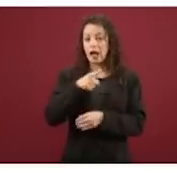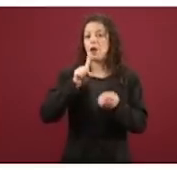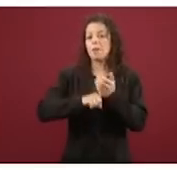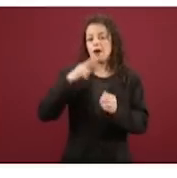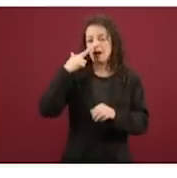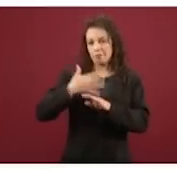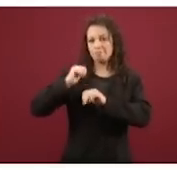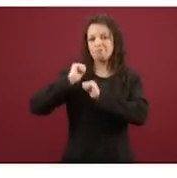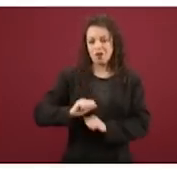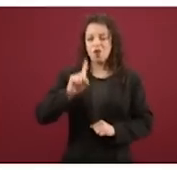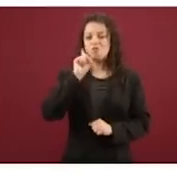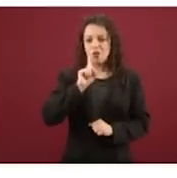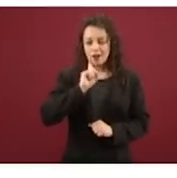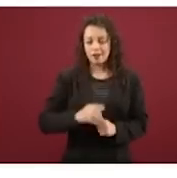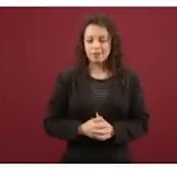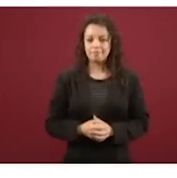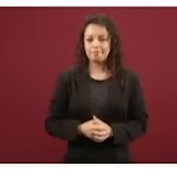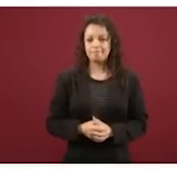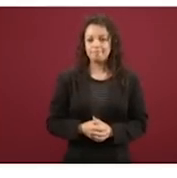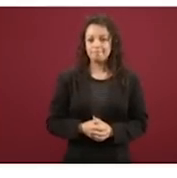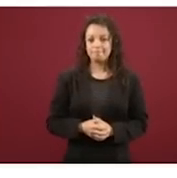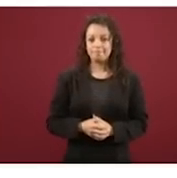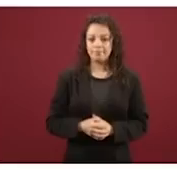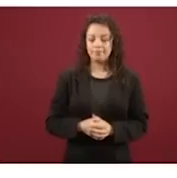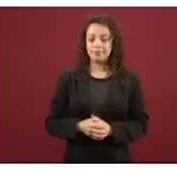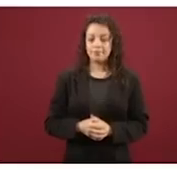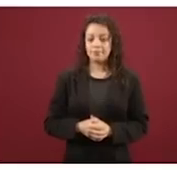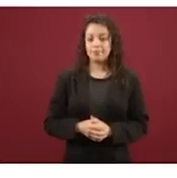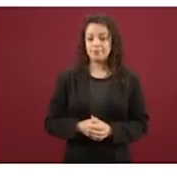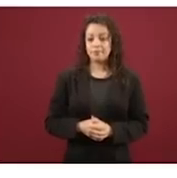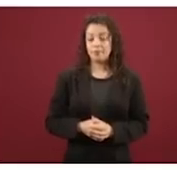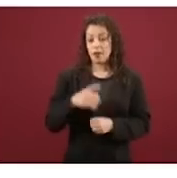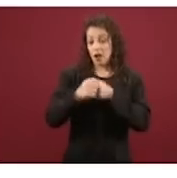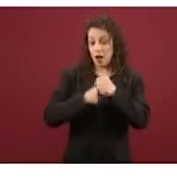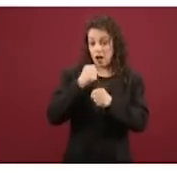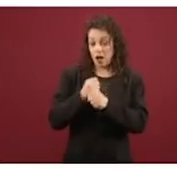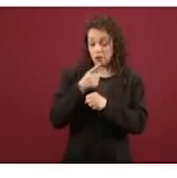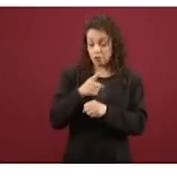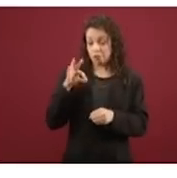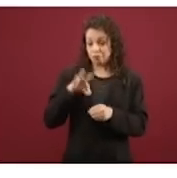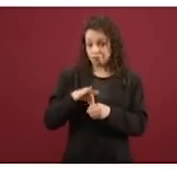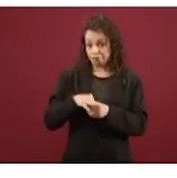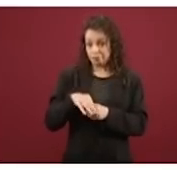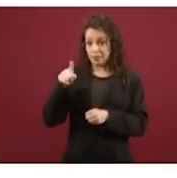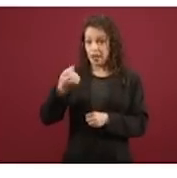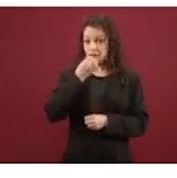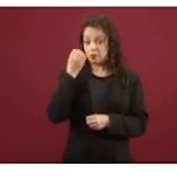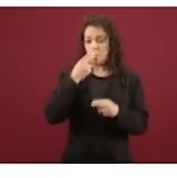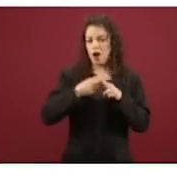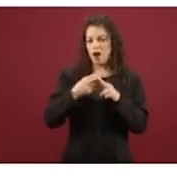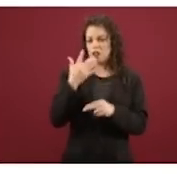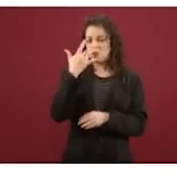La distribución de los recursos prevista por año electivo en el programa es que las escuelas de hasta 50 alumnos